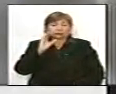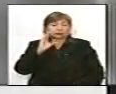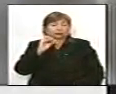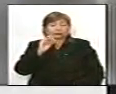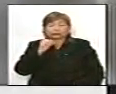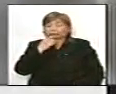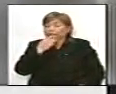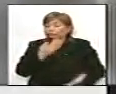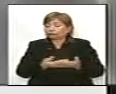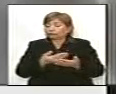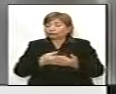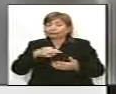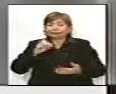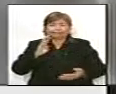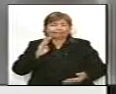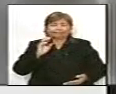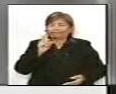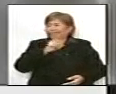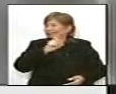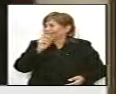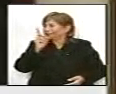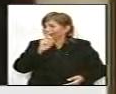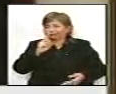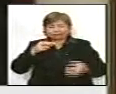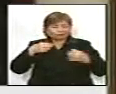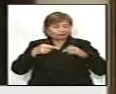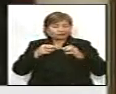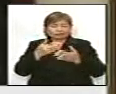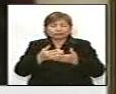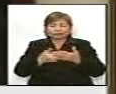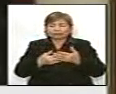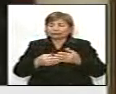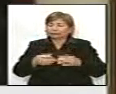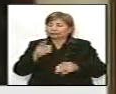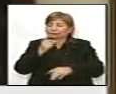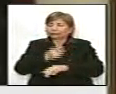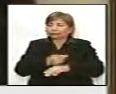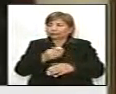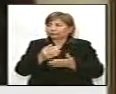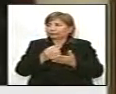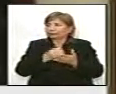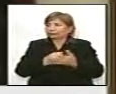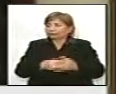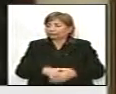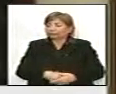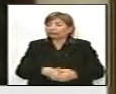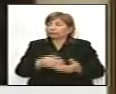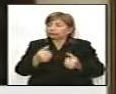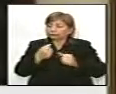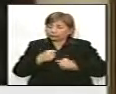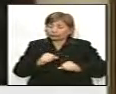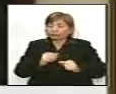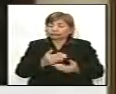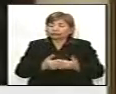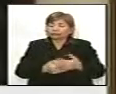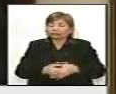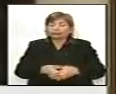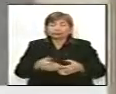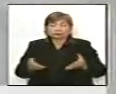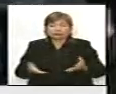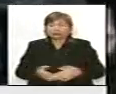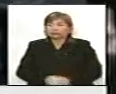fiscal supremo Pablo Sánchez no está facultado para formular una denuncia constitucional y que esa potestad la tiene el fiscal de la